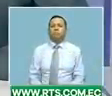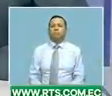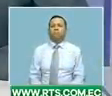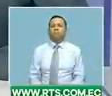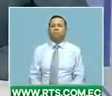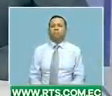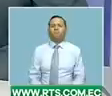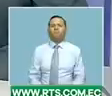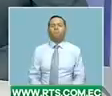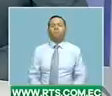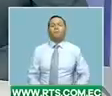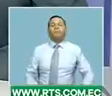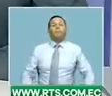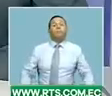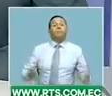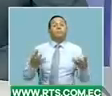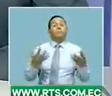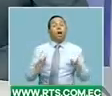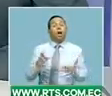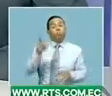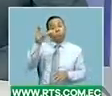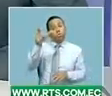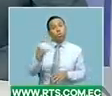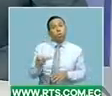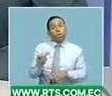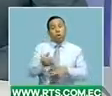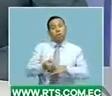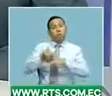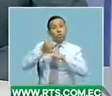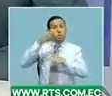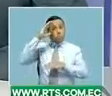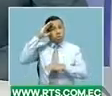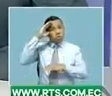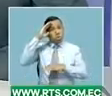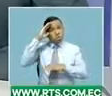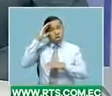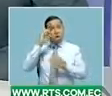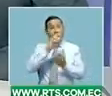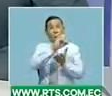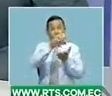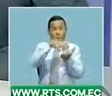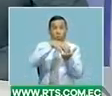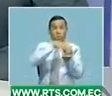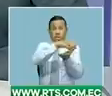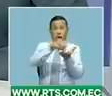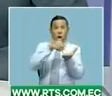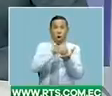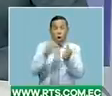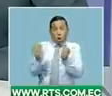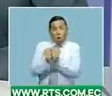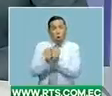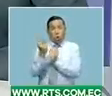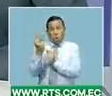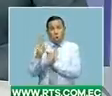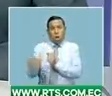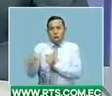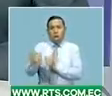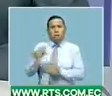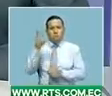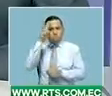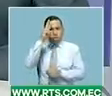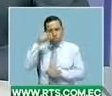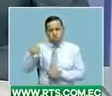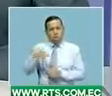Y destituyen al intendente de policía de la provincia del Oro y a un comisario por presunto acto de corrupción. Al parecer se pedía dinero a los